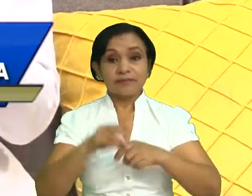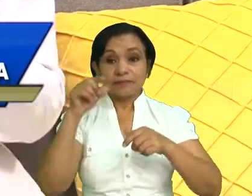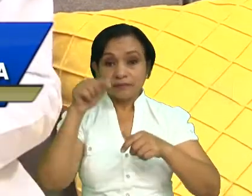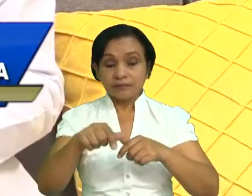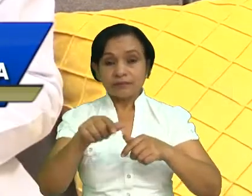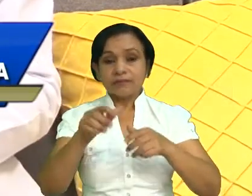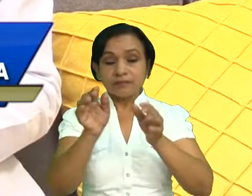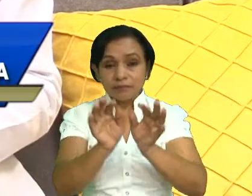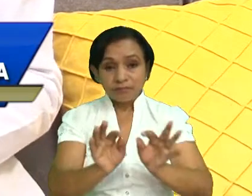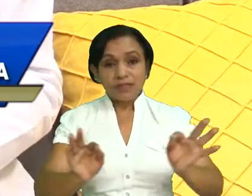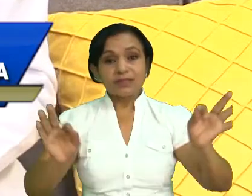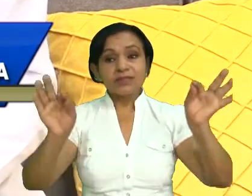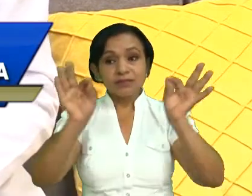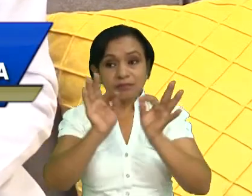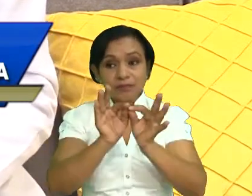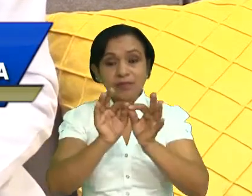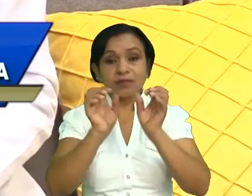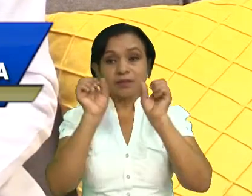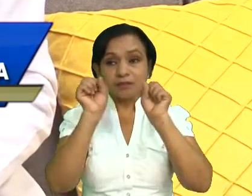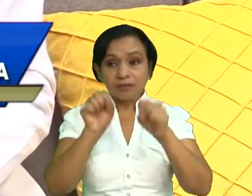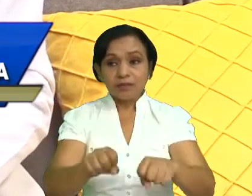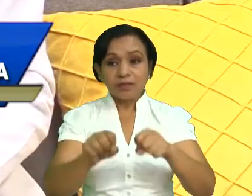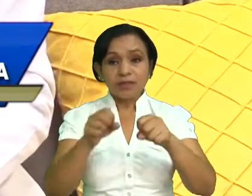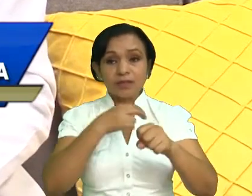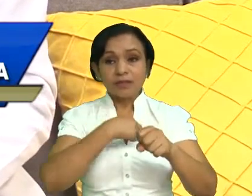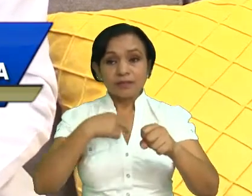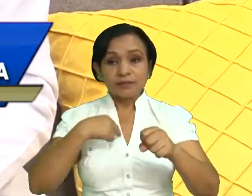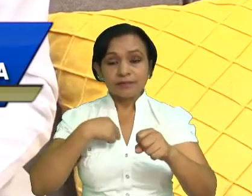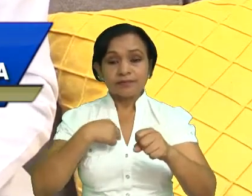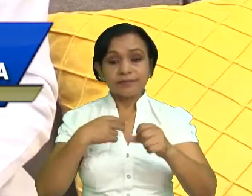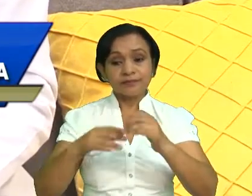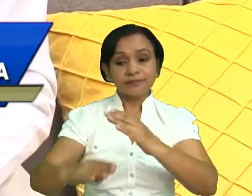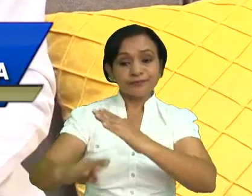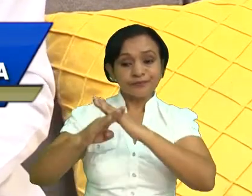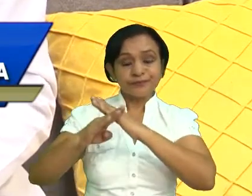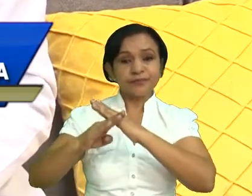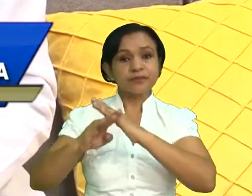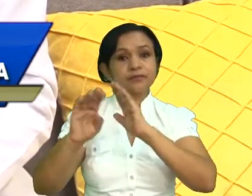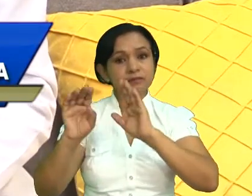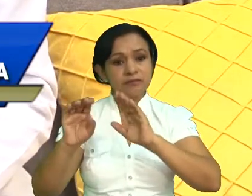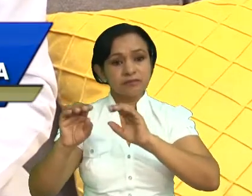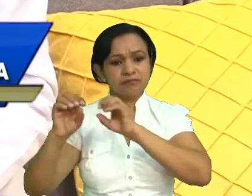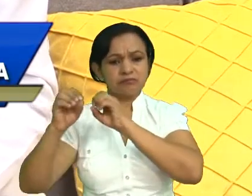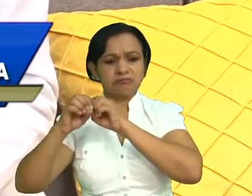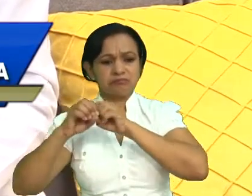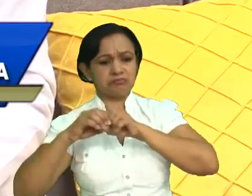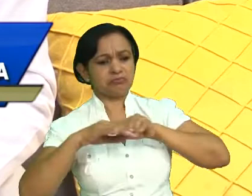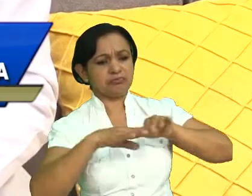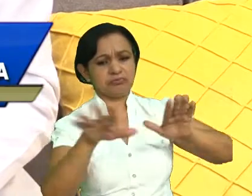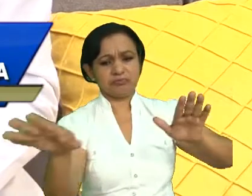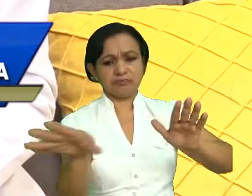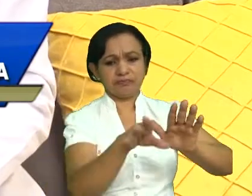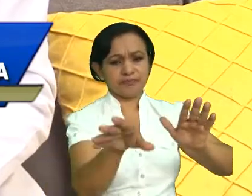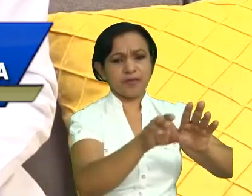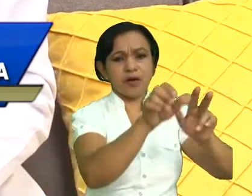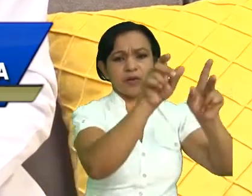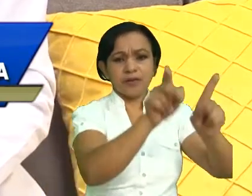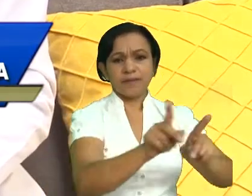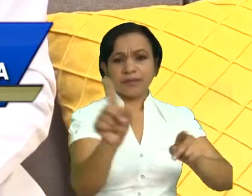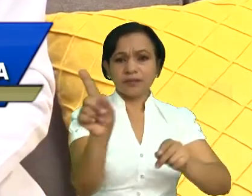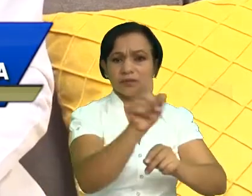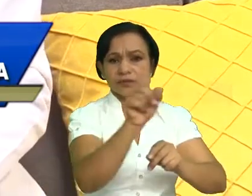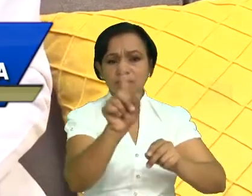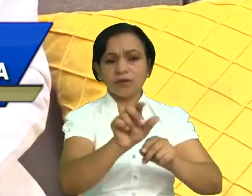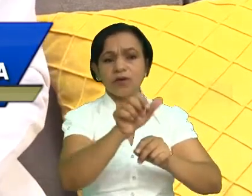la llave principal para que nosotros hagamos las medidas de contención y que no haya transmisión hacia otras personas ni